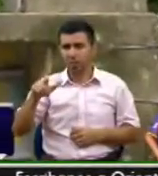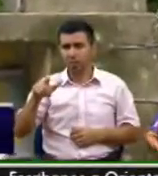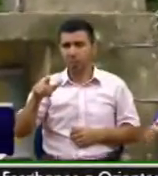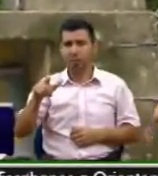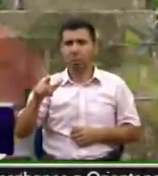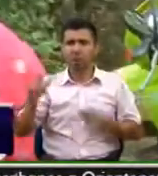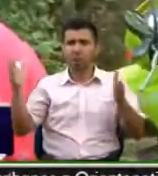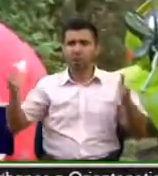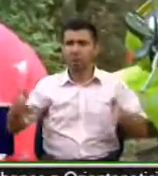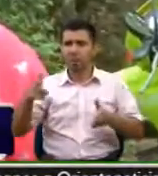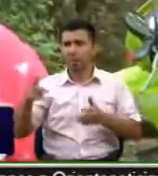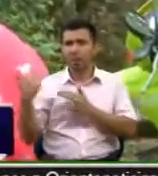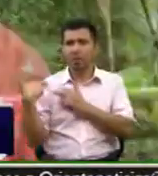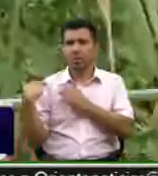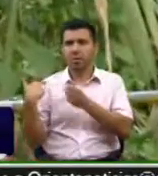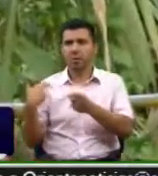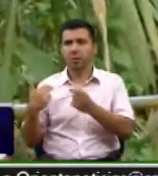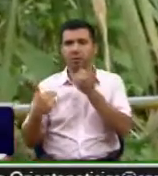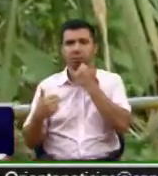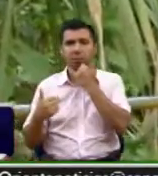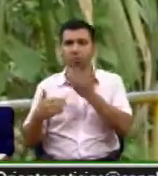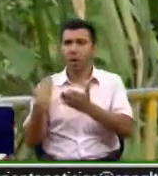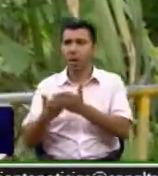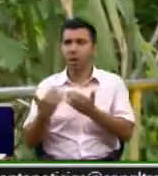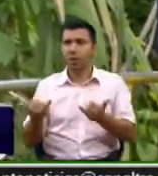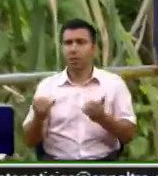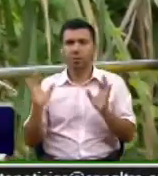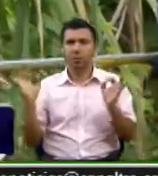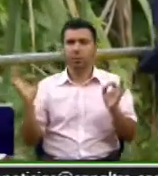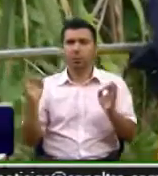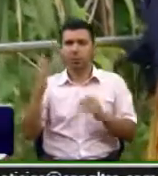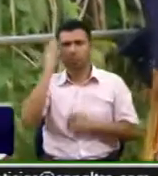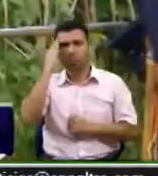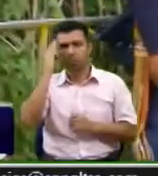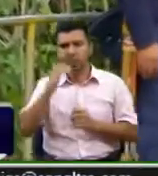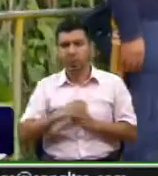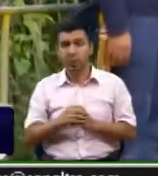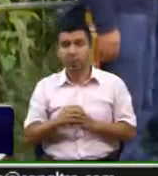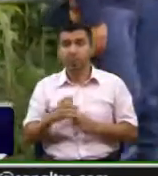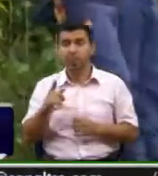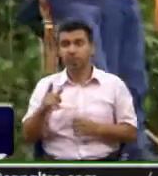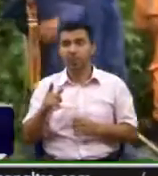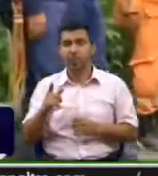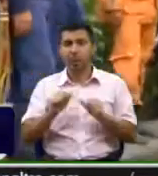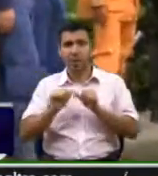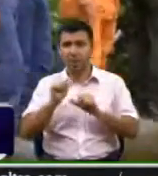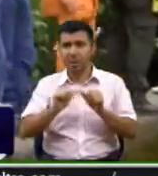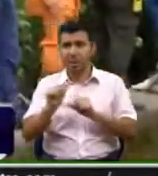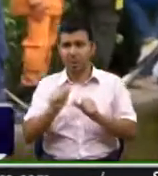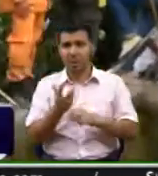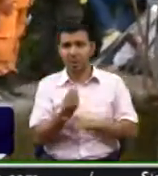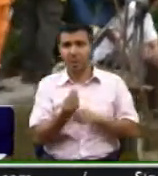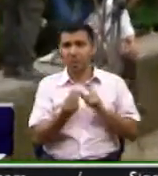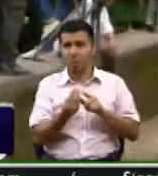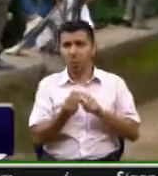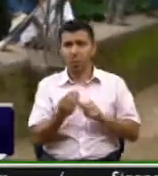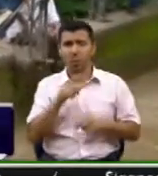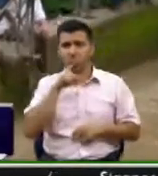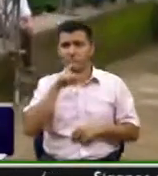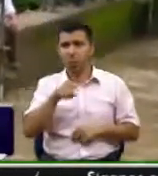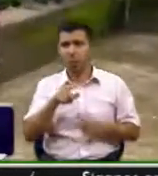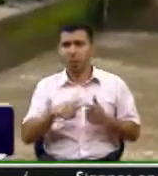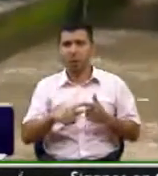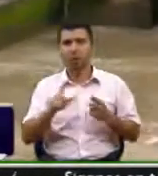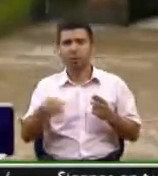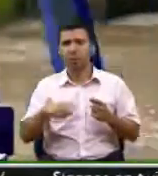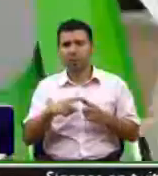no sabemos nada de él. Con la presencia de la Defensa Civil, los bomberos de Bucaramanga y la Policía Nacional, la familia espera pronta